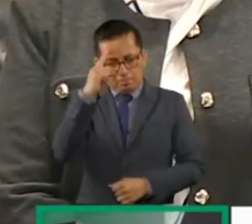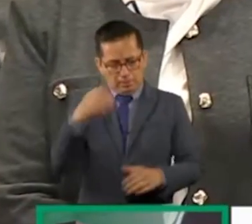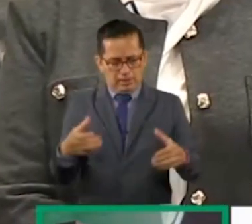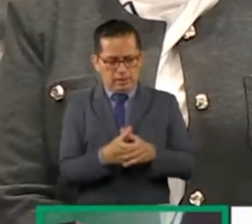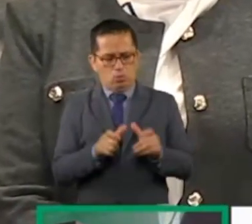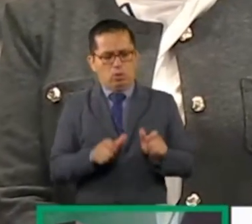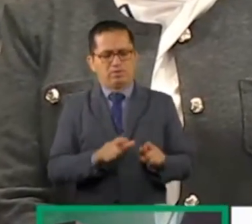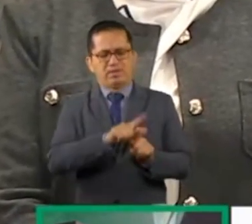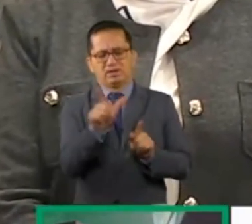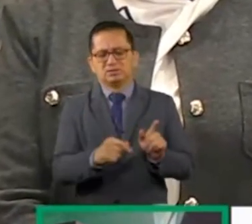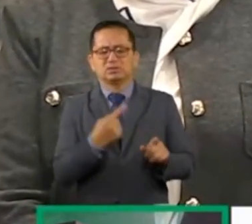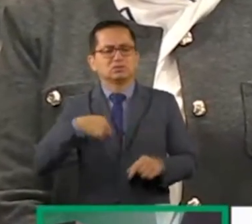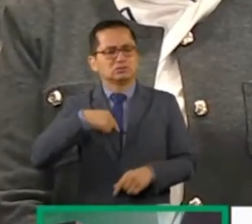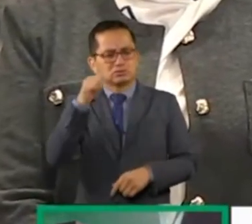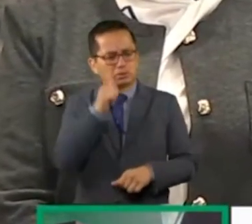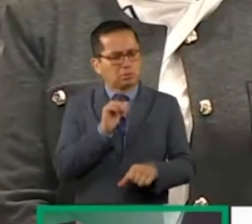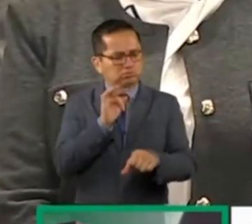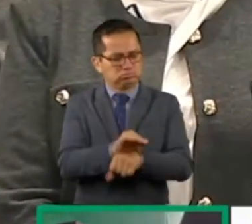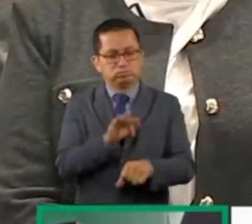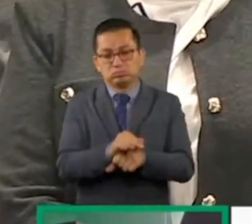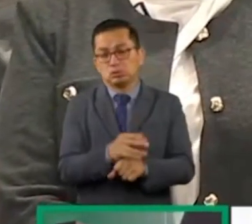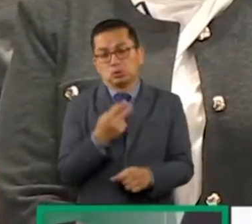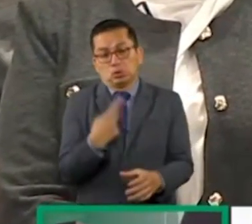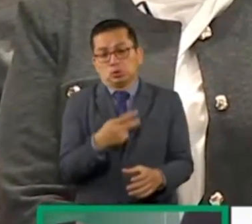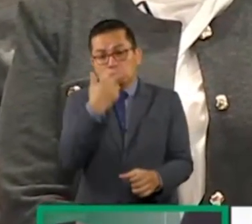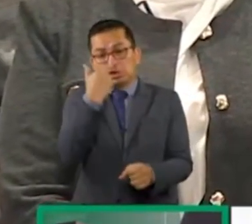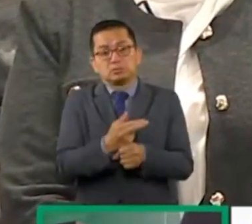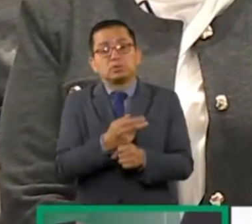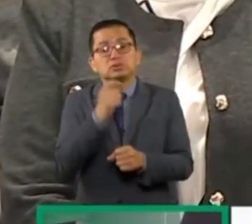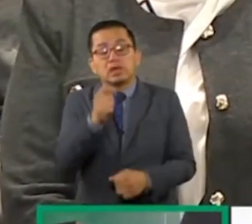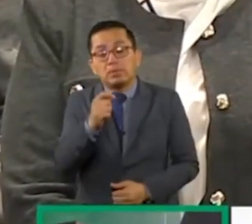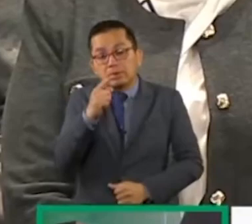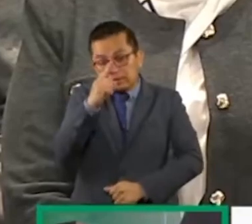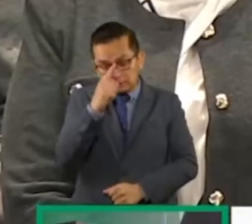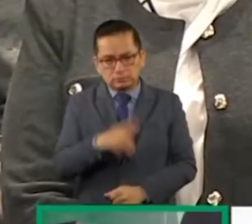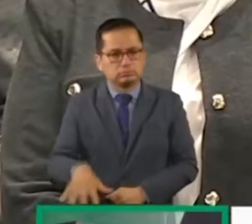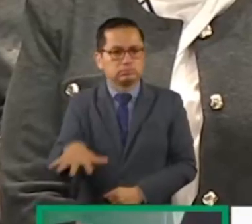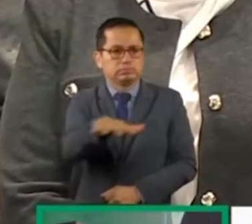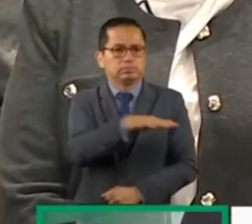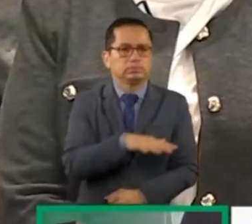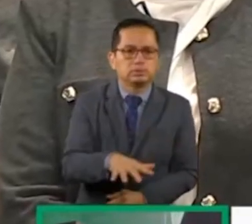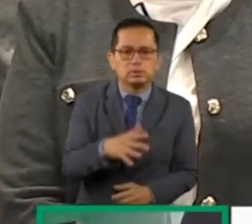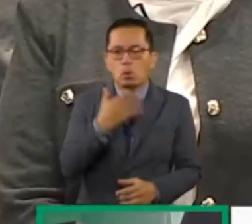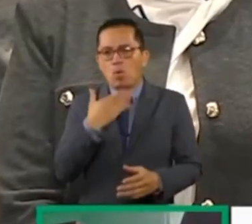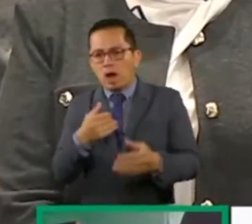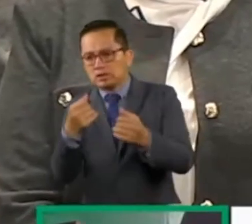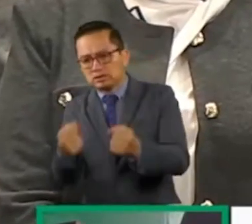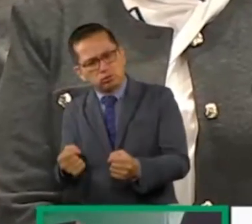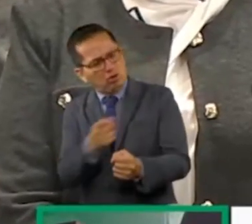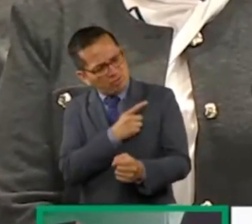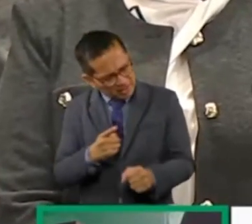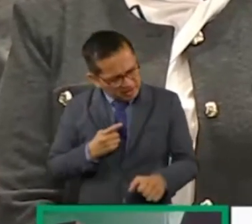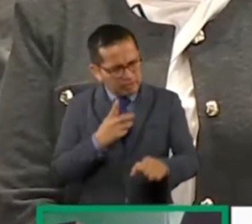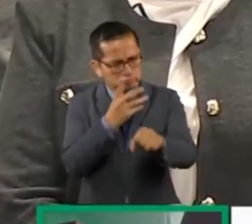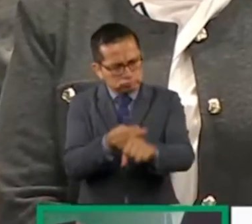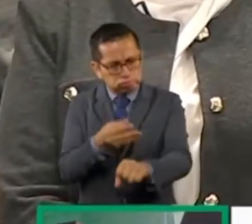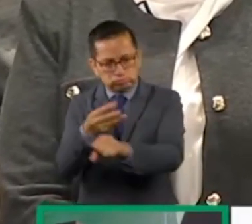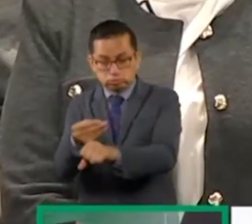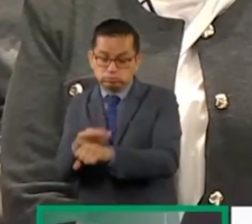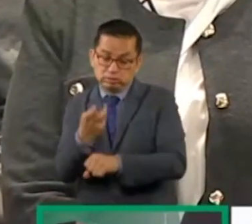Guardia Nacional que tienen la misión de combatir de manera frontal la inseguridad que tanto nos